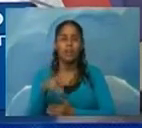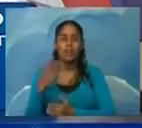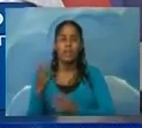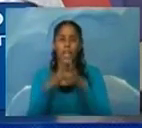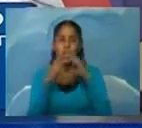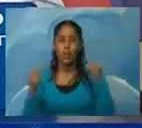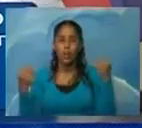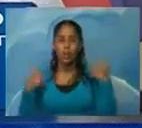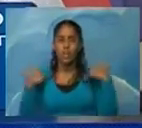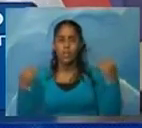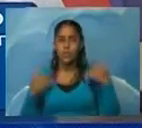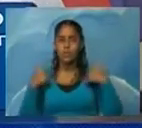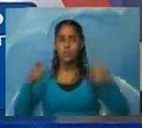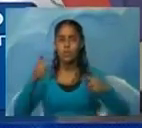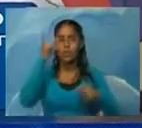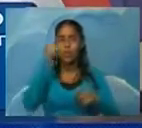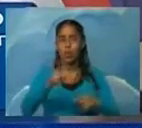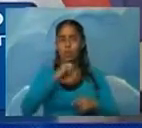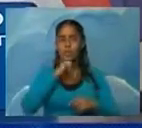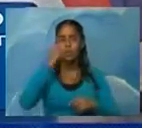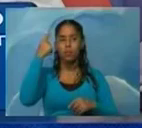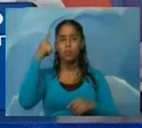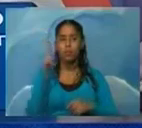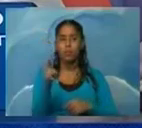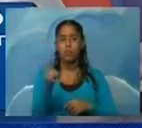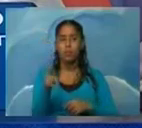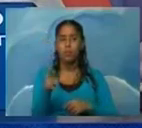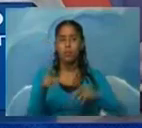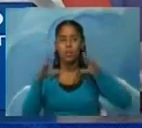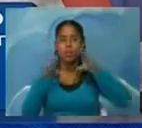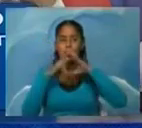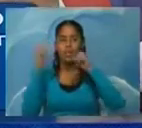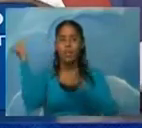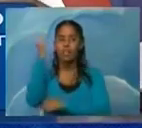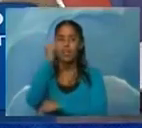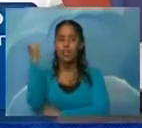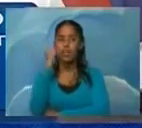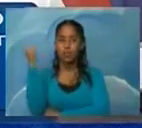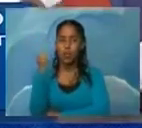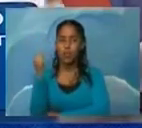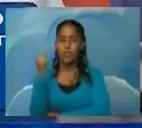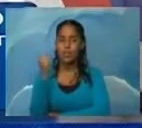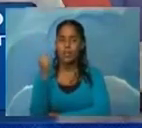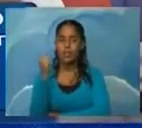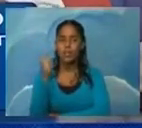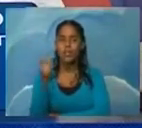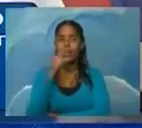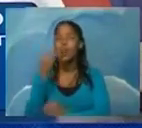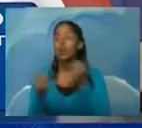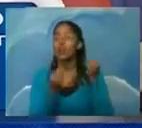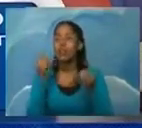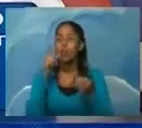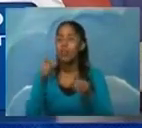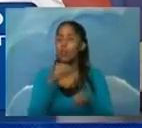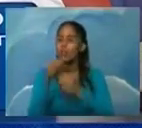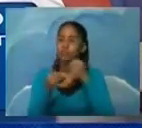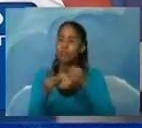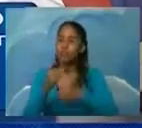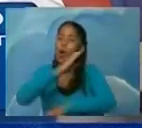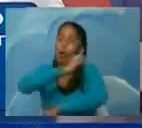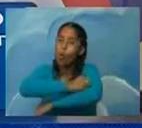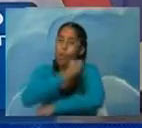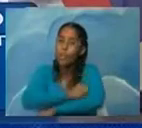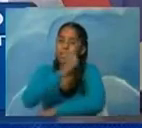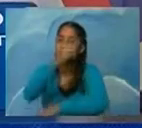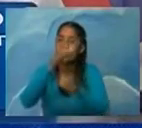todo el sufrimiento ha sido por causa de la desobediencia. Como no le han hecho caso a la palabra